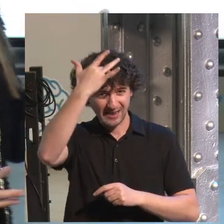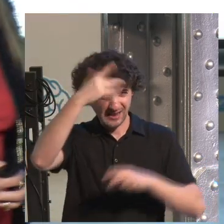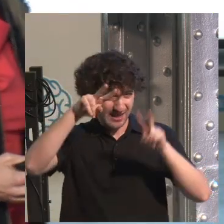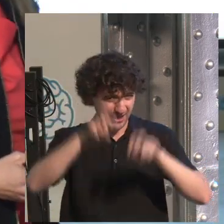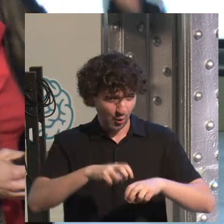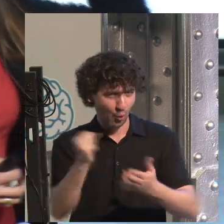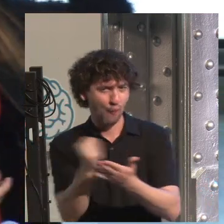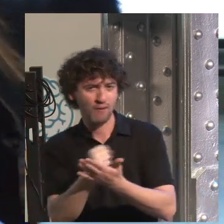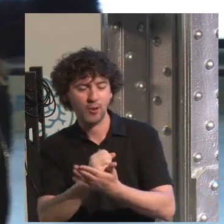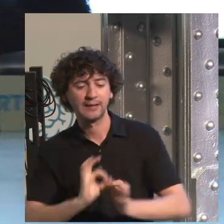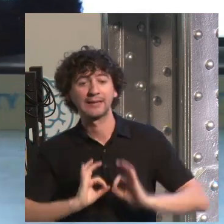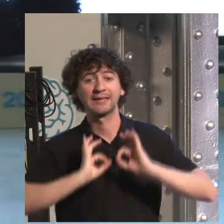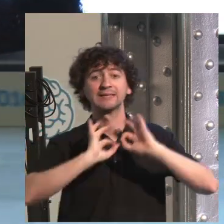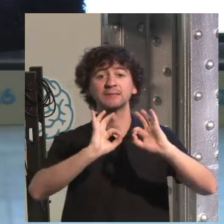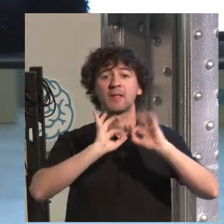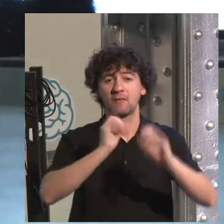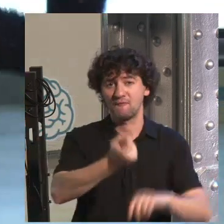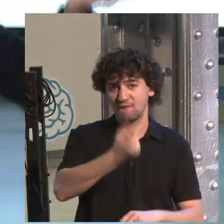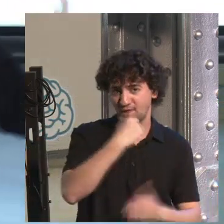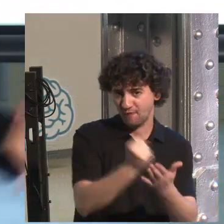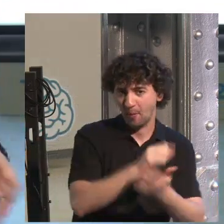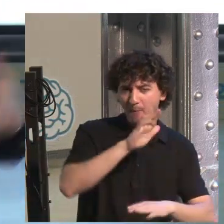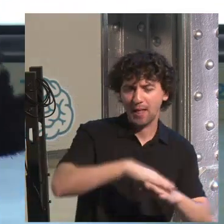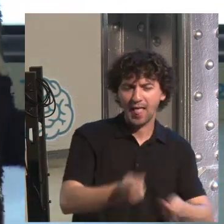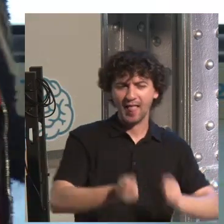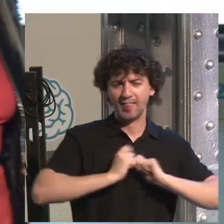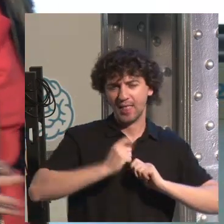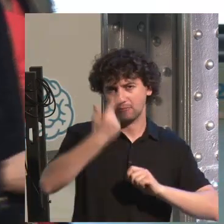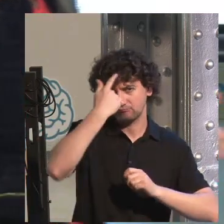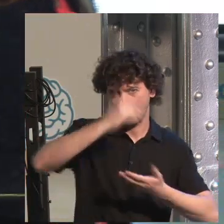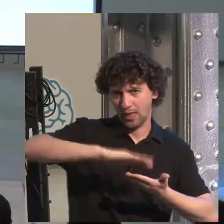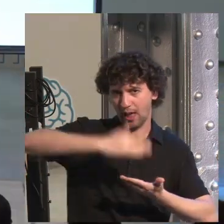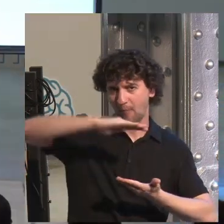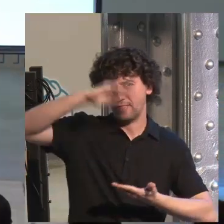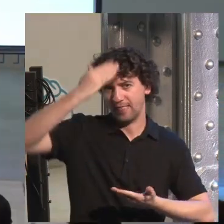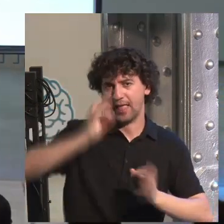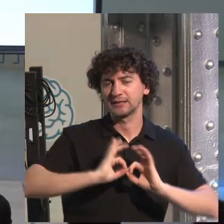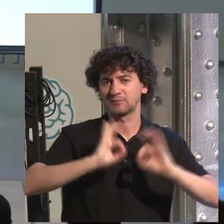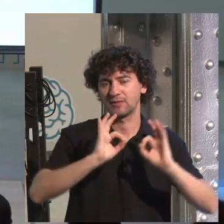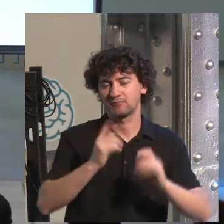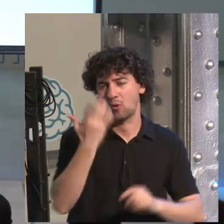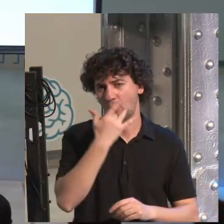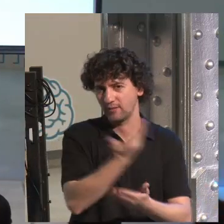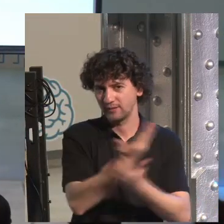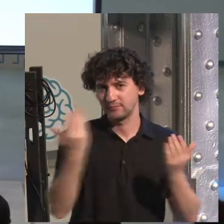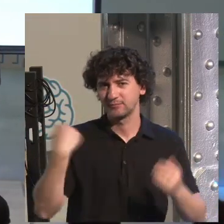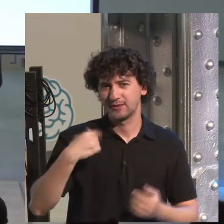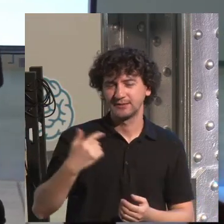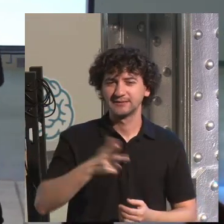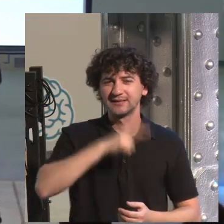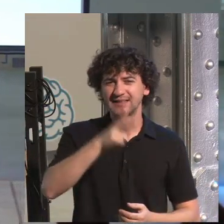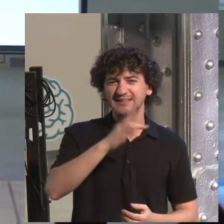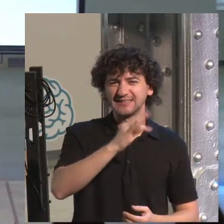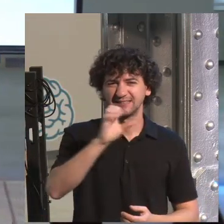utilizarían fármacos específicos para dotarnos de capacidades especiales. Y probablemente una de las ideas más conocidas es la charla de TED de